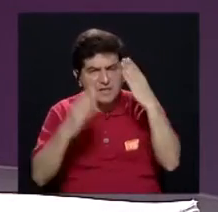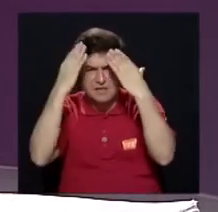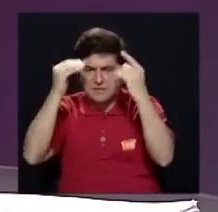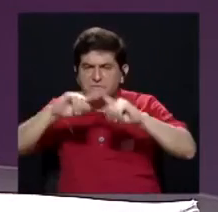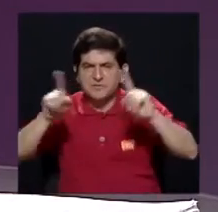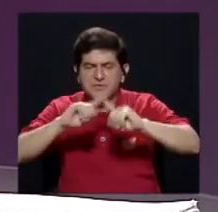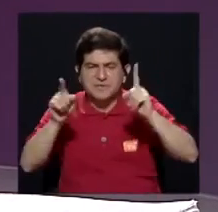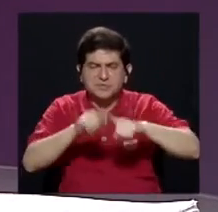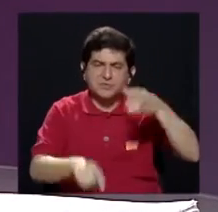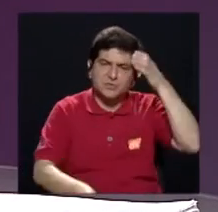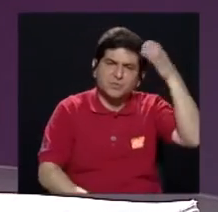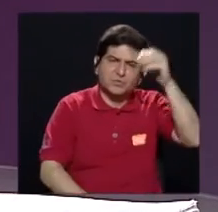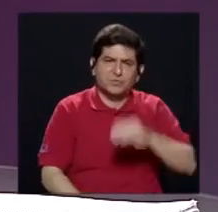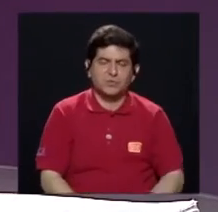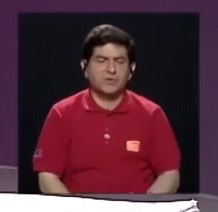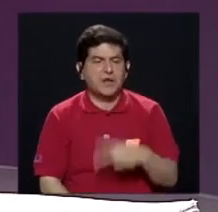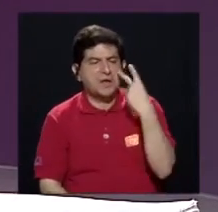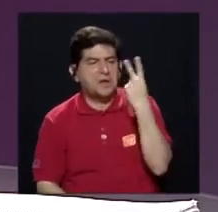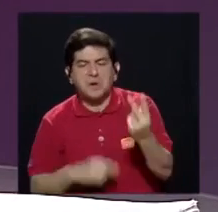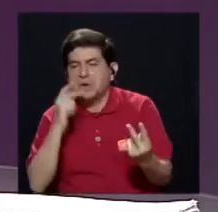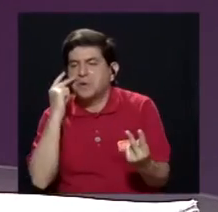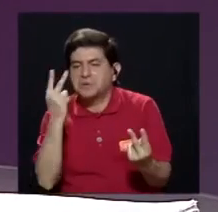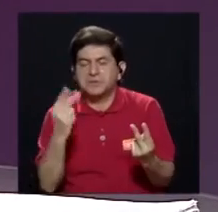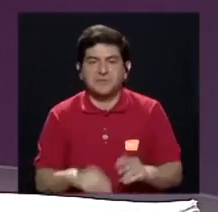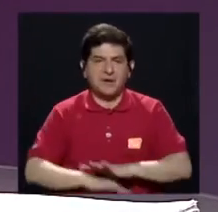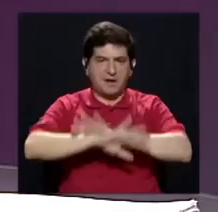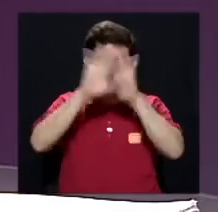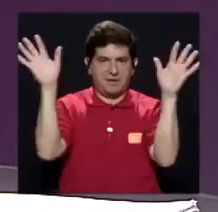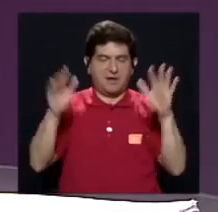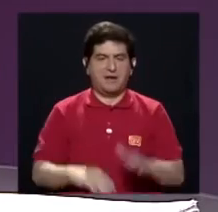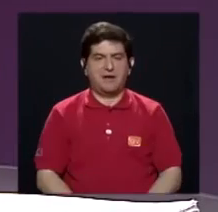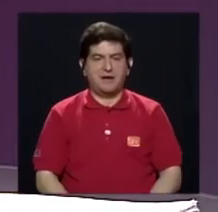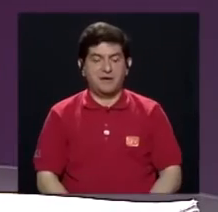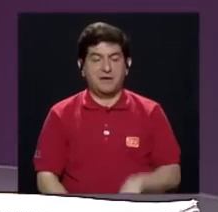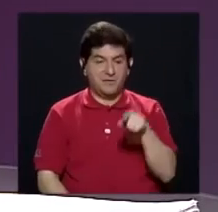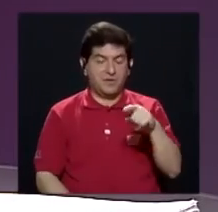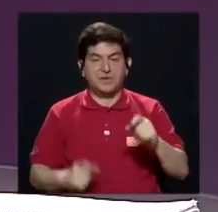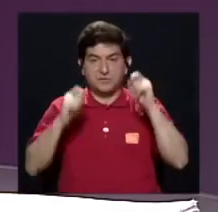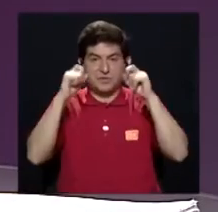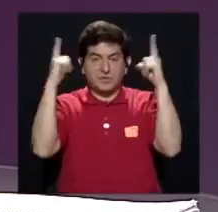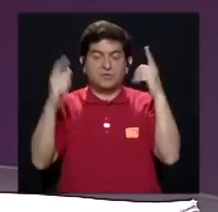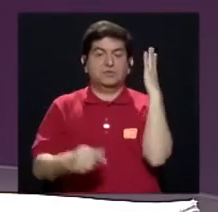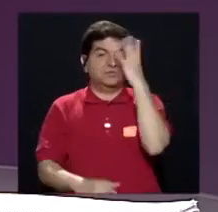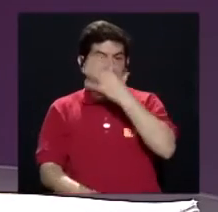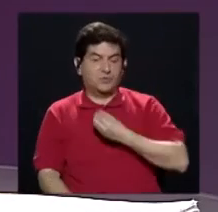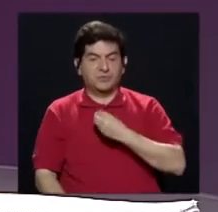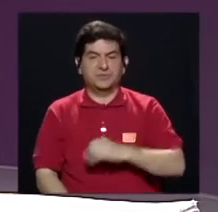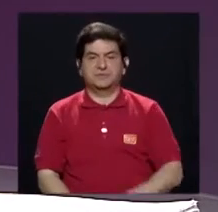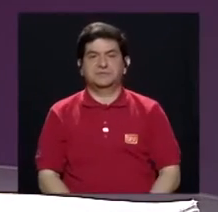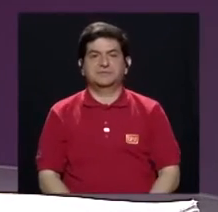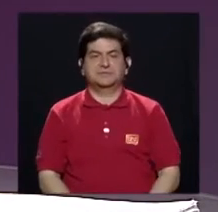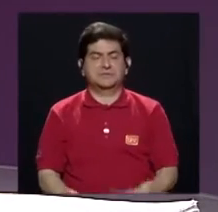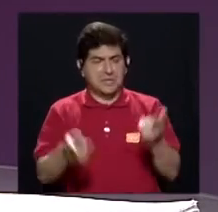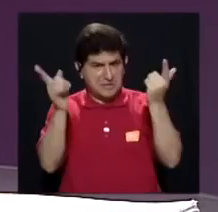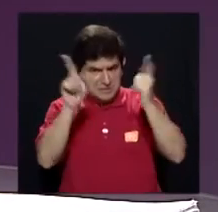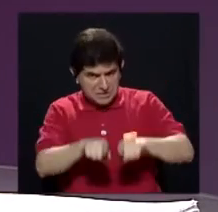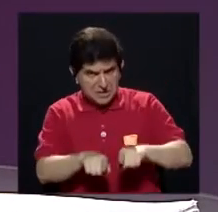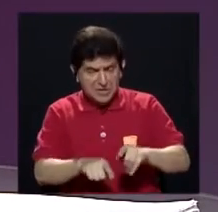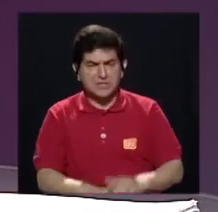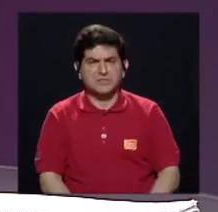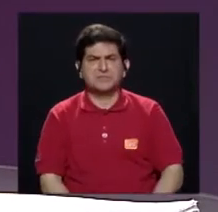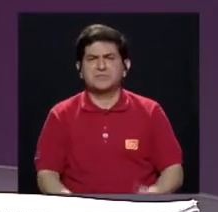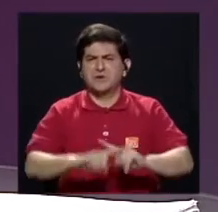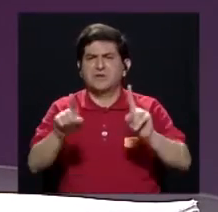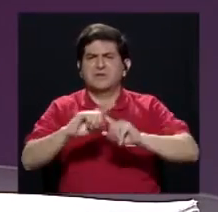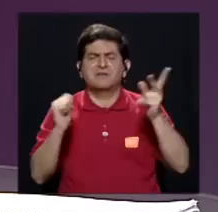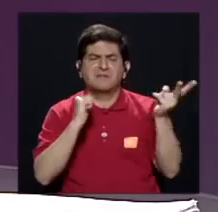diversas culturas para ver. Y claro, eso ha sido una sorpresa hermosa, la verdad. De hecho, me tocó estar muchas